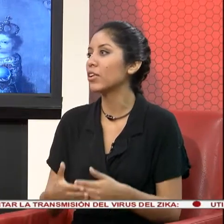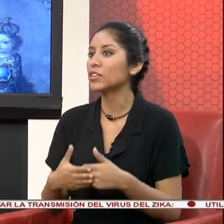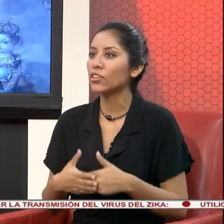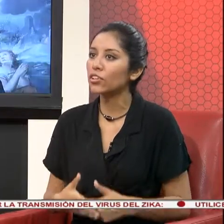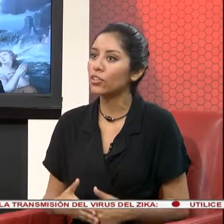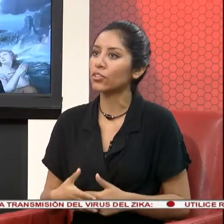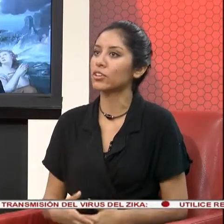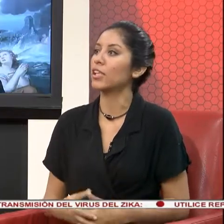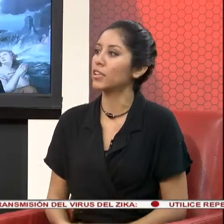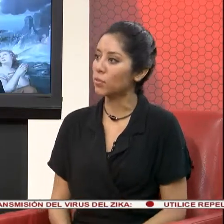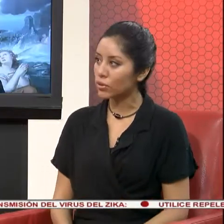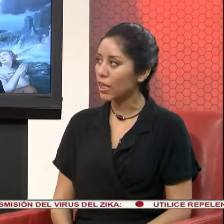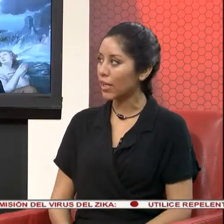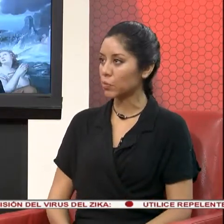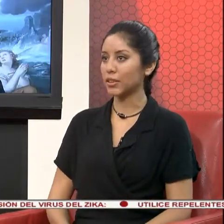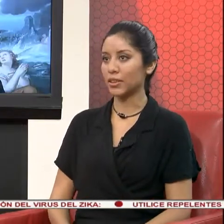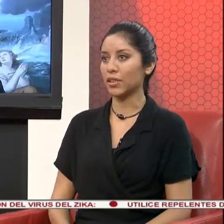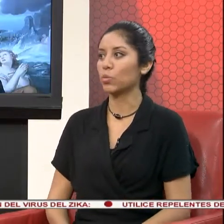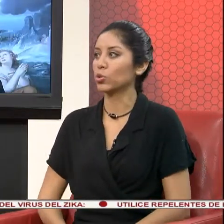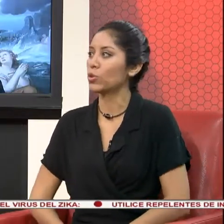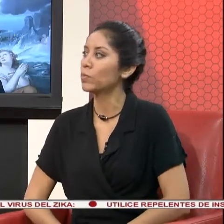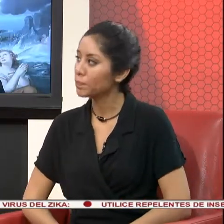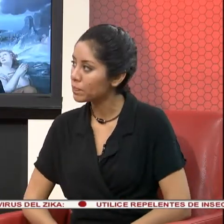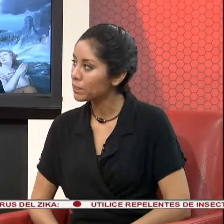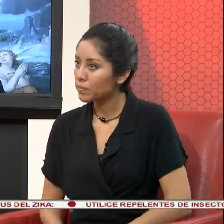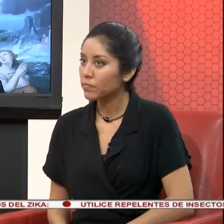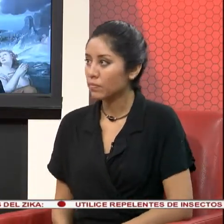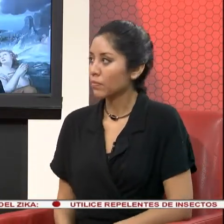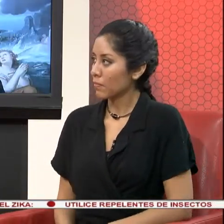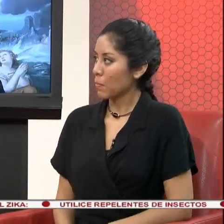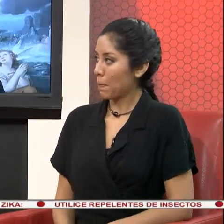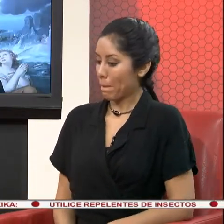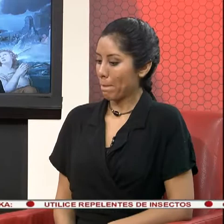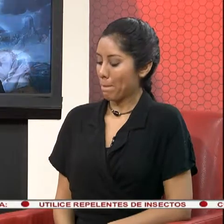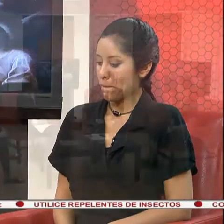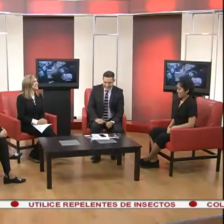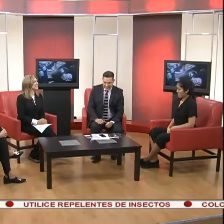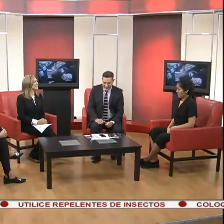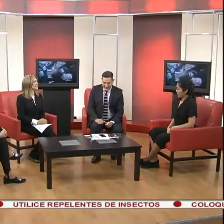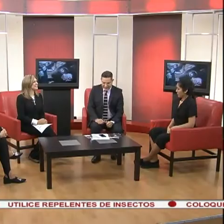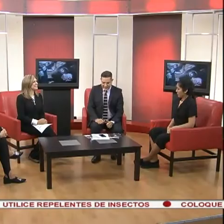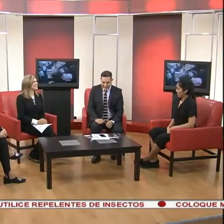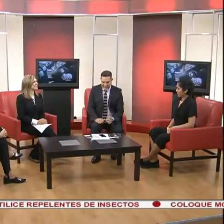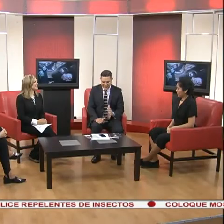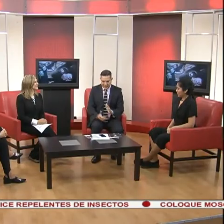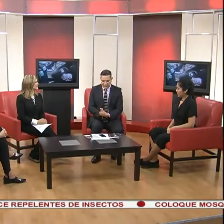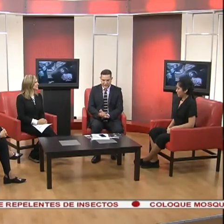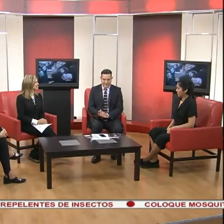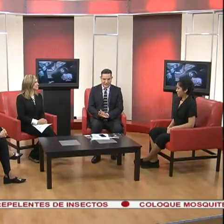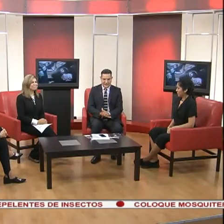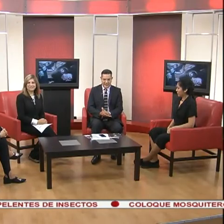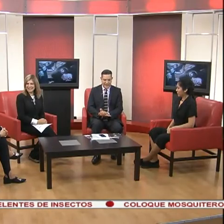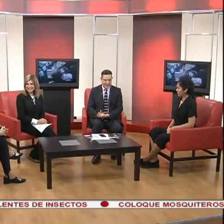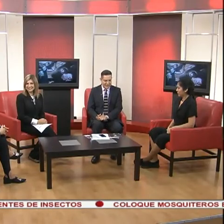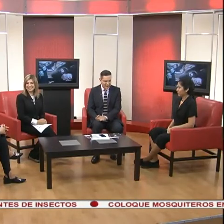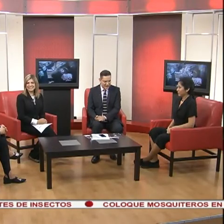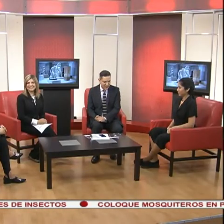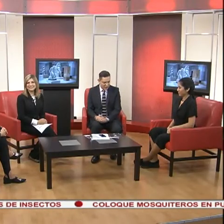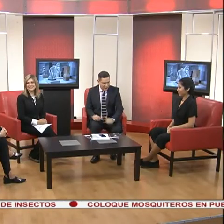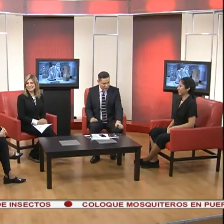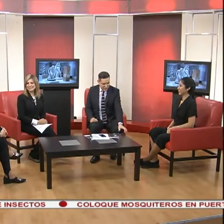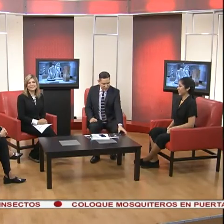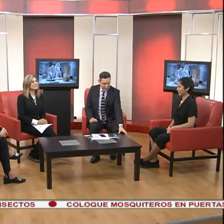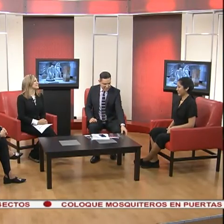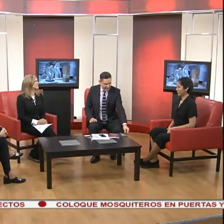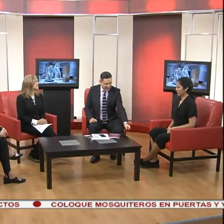de la colección y otros relativos a las piezas de Bosco. Claro. Interesantísimo, muchísimas gracias Alibé, muchísimas gracias Ariadna por estar